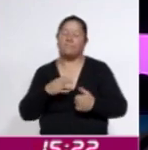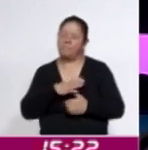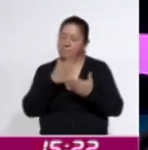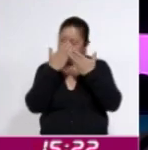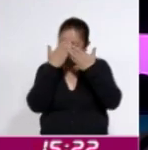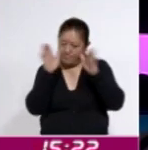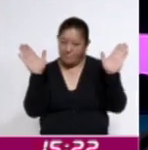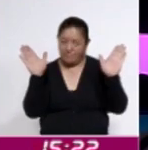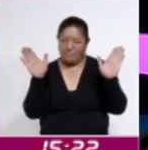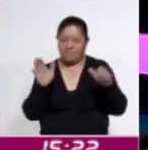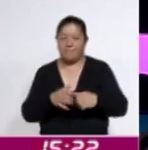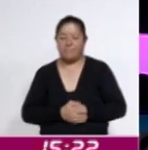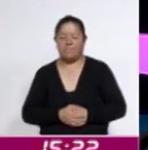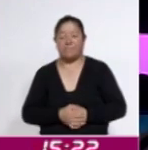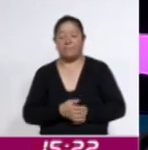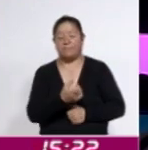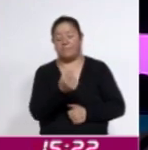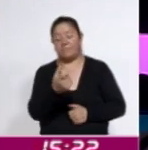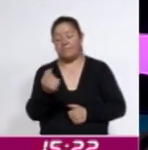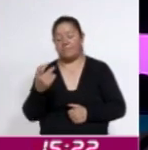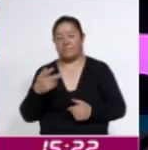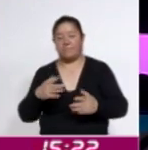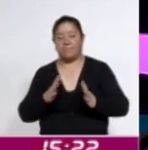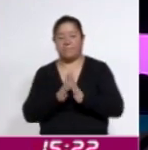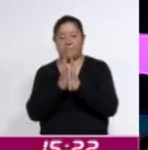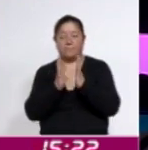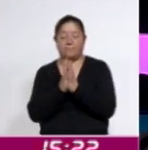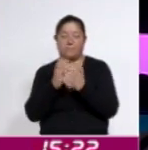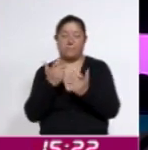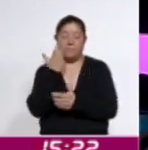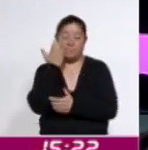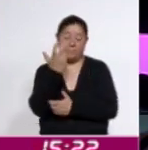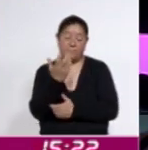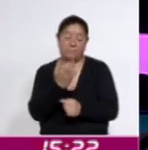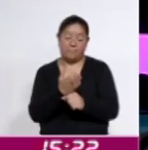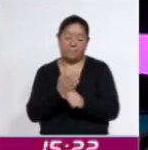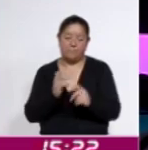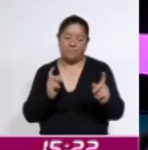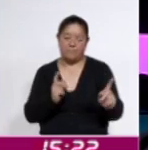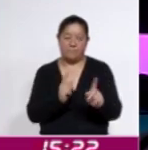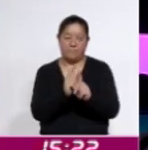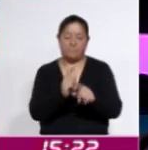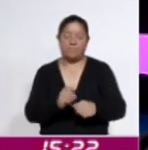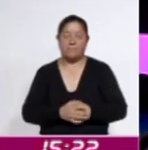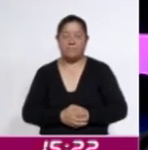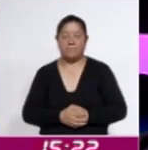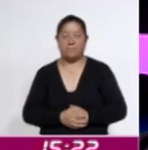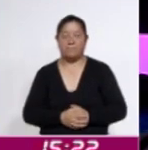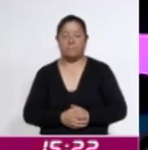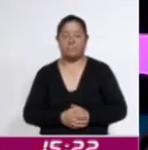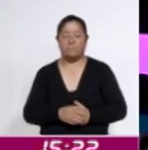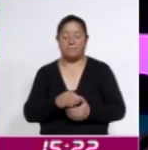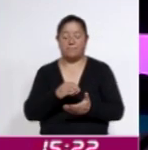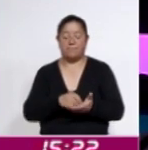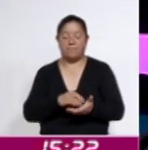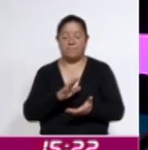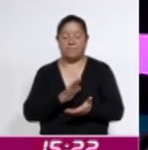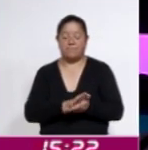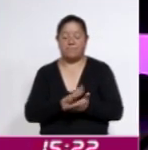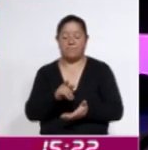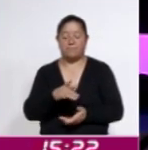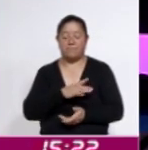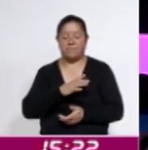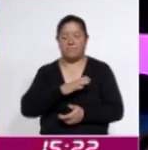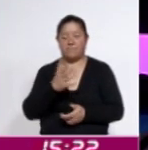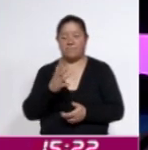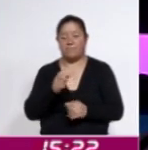la convocatoria para quienes deseen participar en este encuentro. Así es que la cita es en Palacio de Cultura